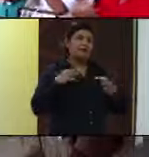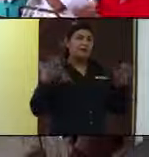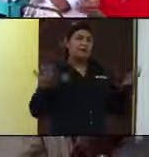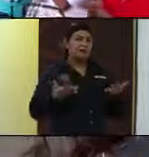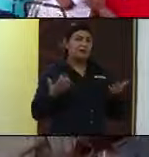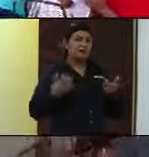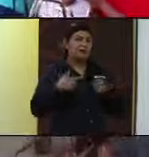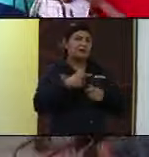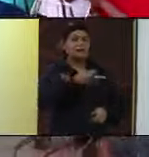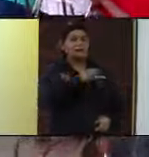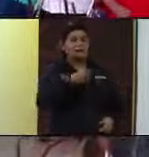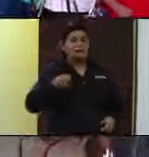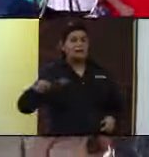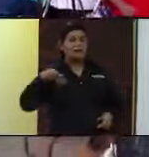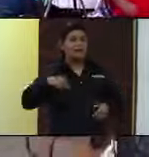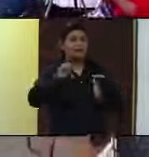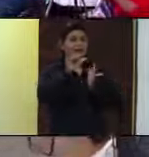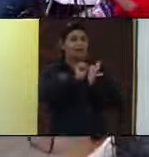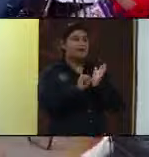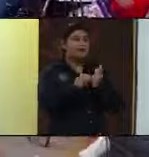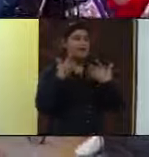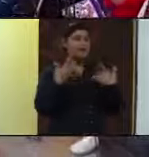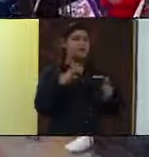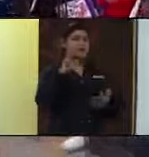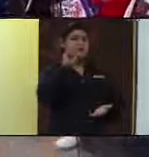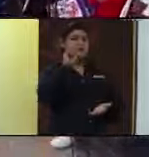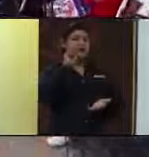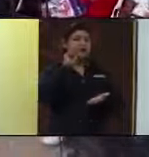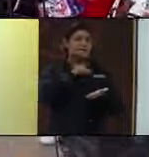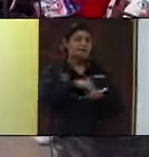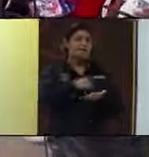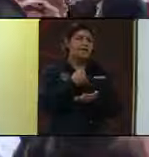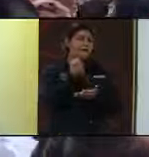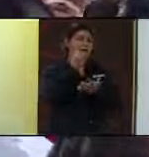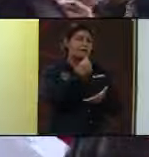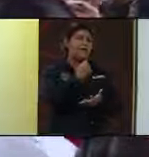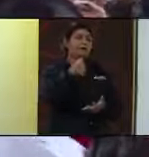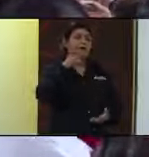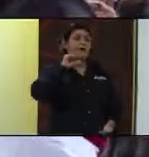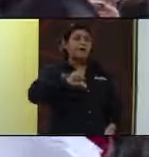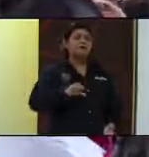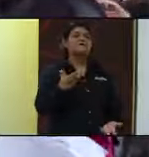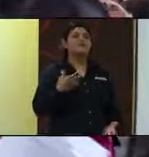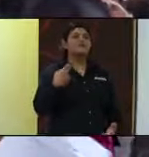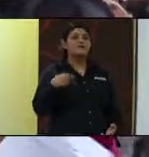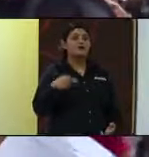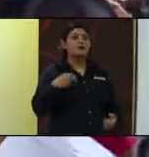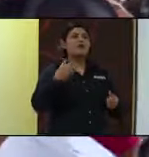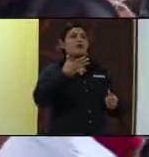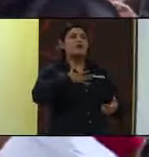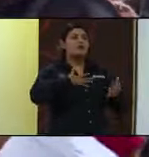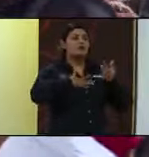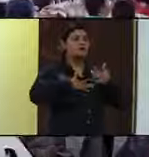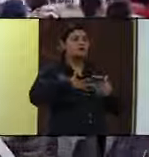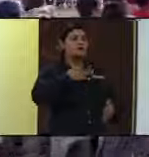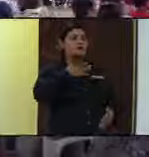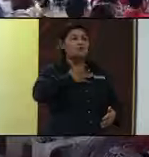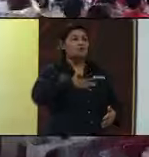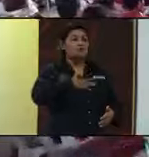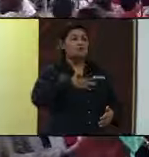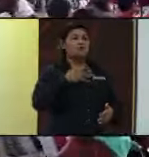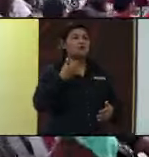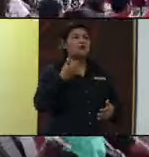realizando durante todo el mes de cerca de 20,000 apoyos. Esto se llama justicia social.